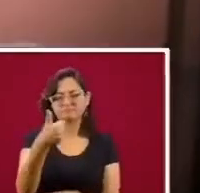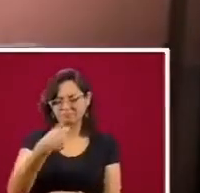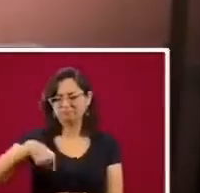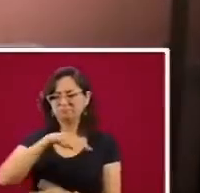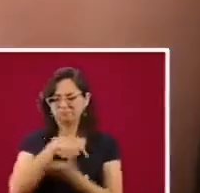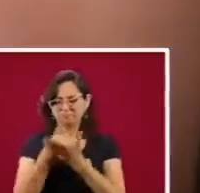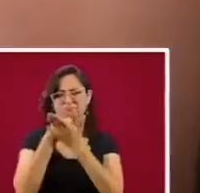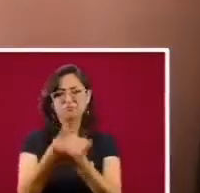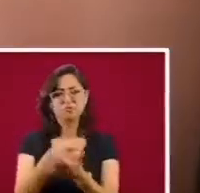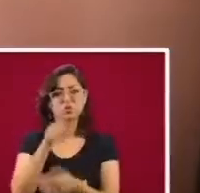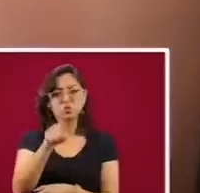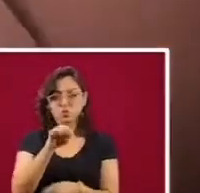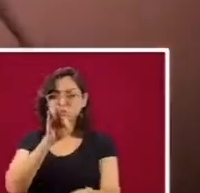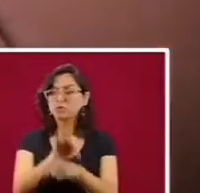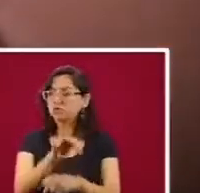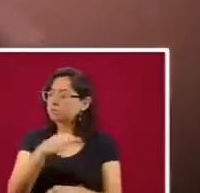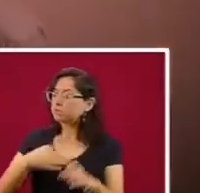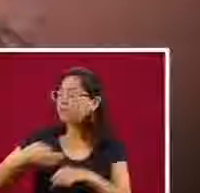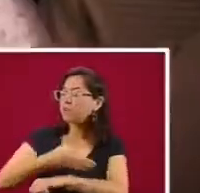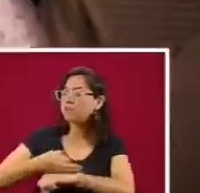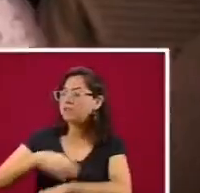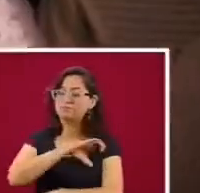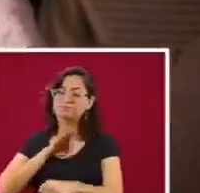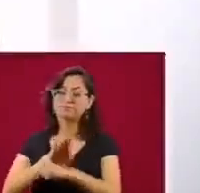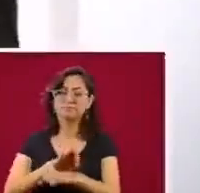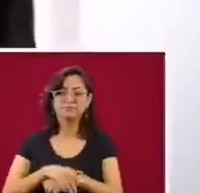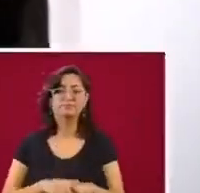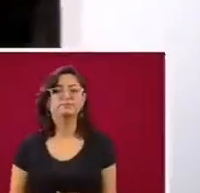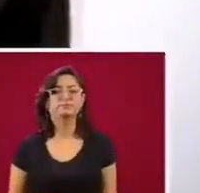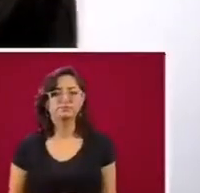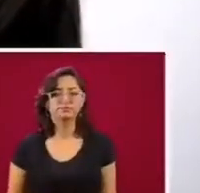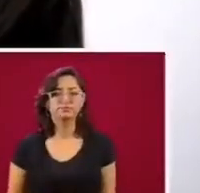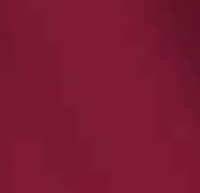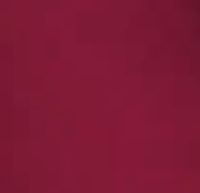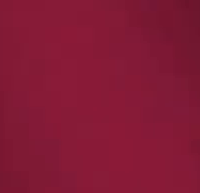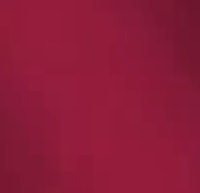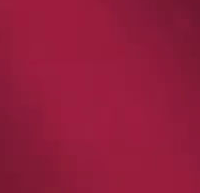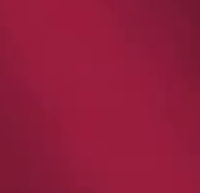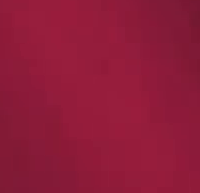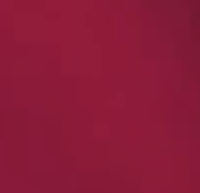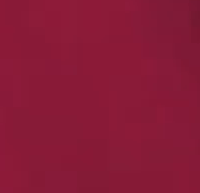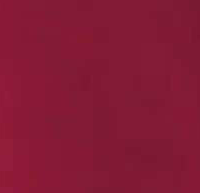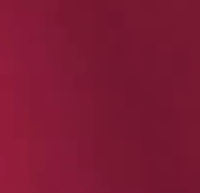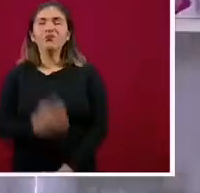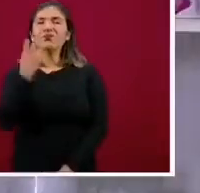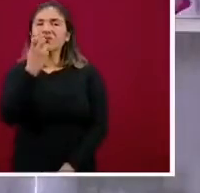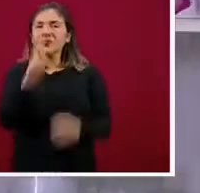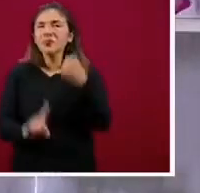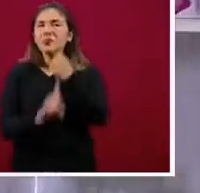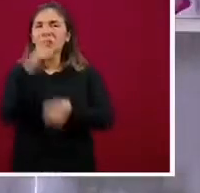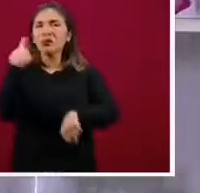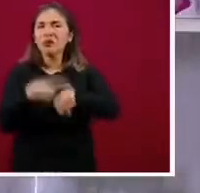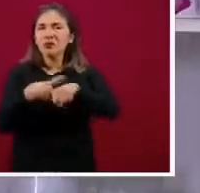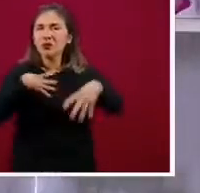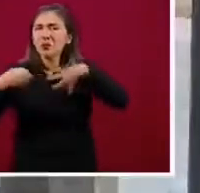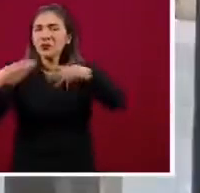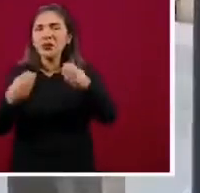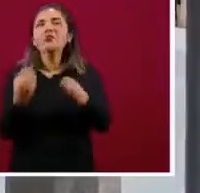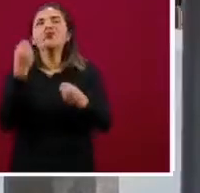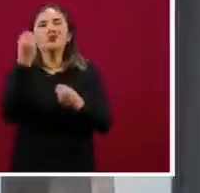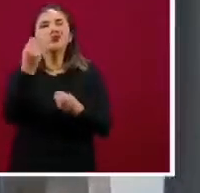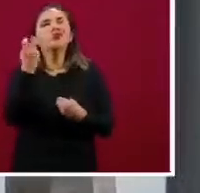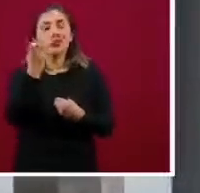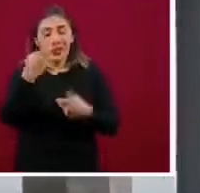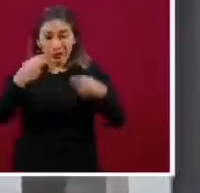al 911. Estamos para apoyarte. Protégete y protege a quien más quieres. Gobierno de México. Por la pandemia pues ha